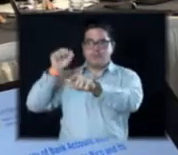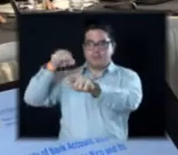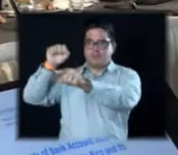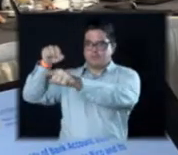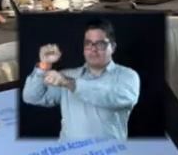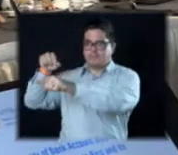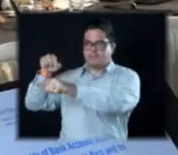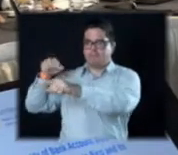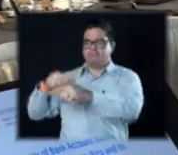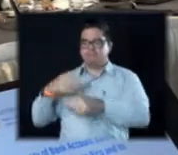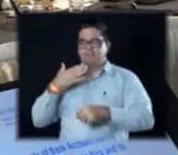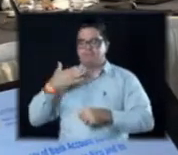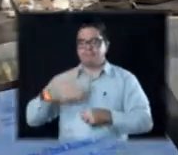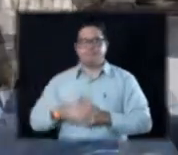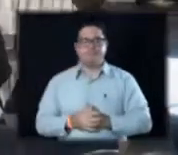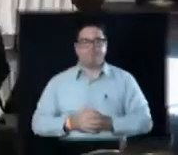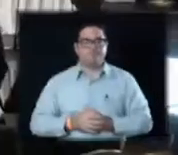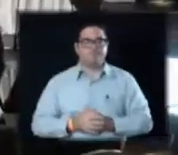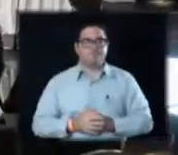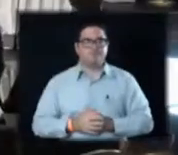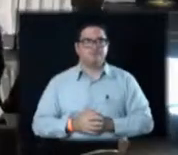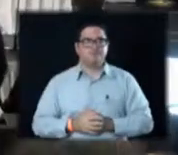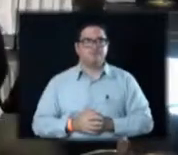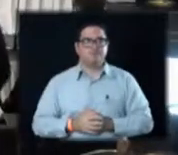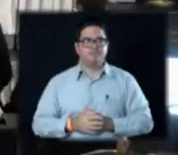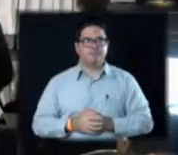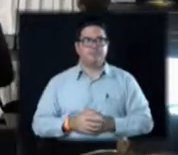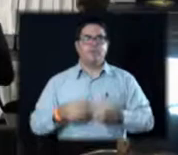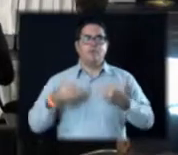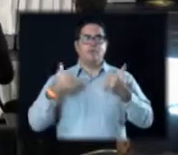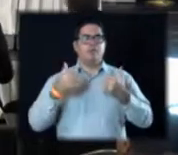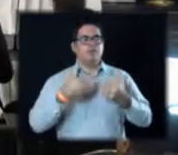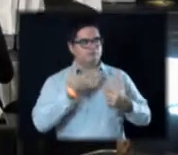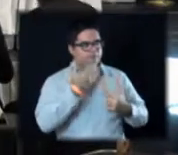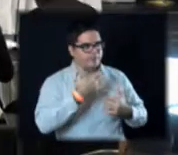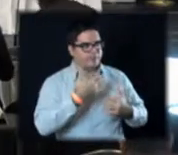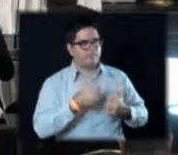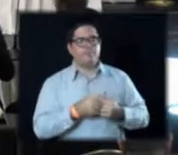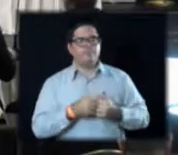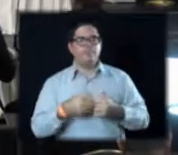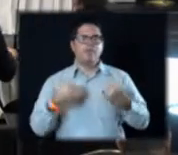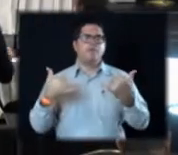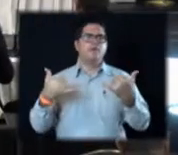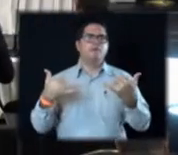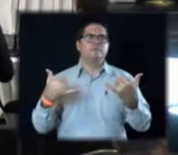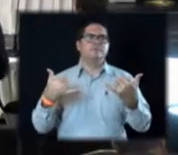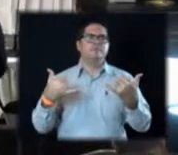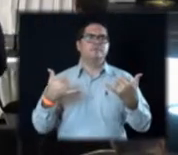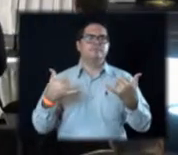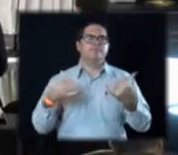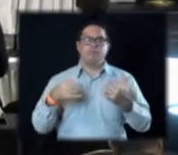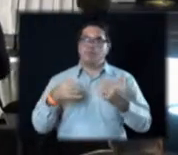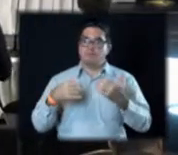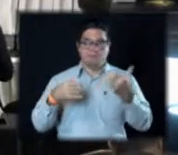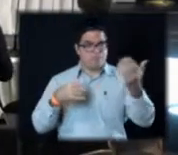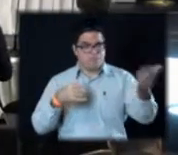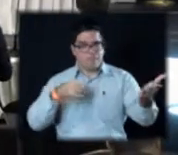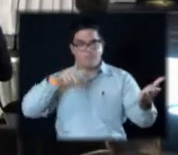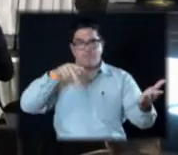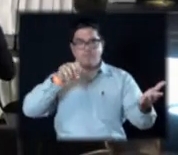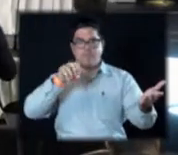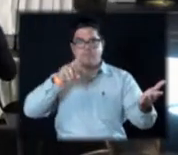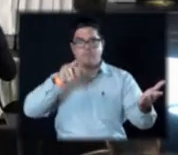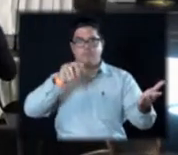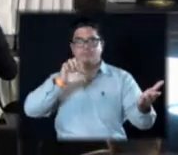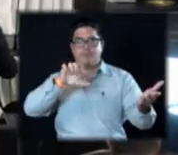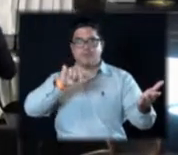¿Con la verdad? Sí, lo juramos. I would like to, I understand that Mr. Portela, the executive director